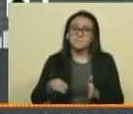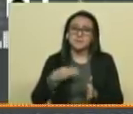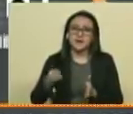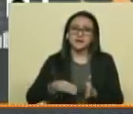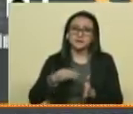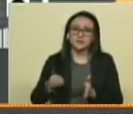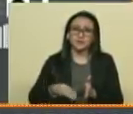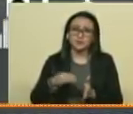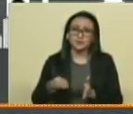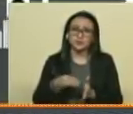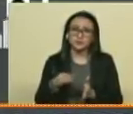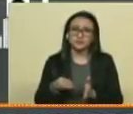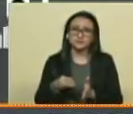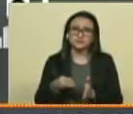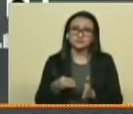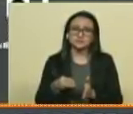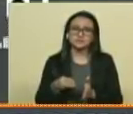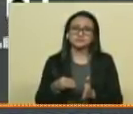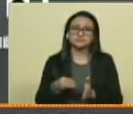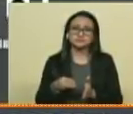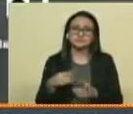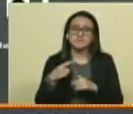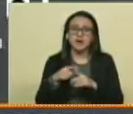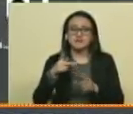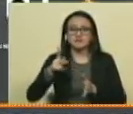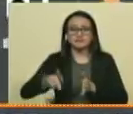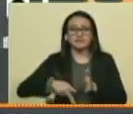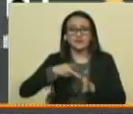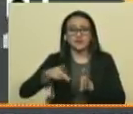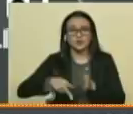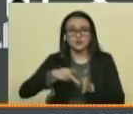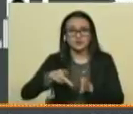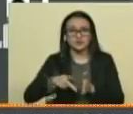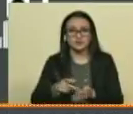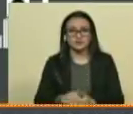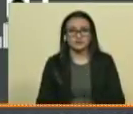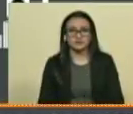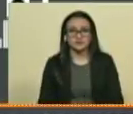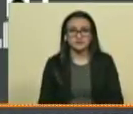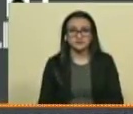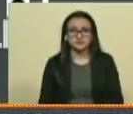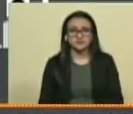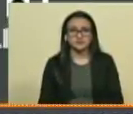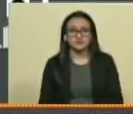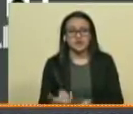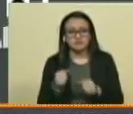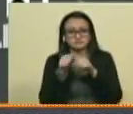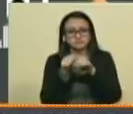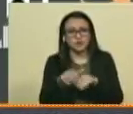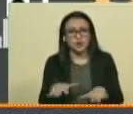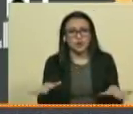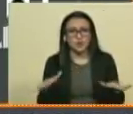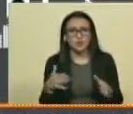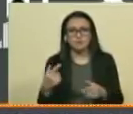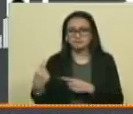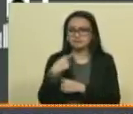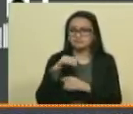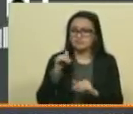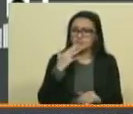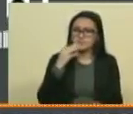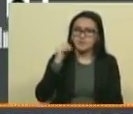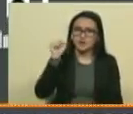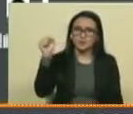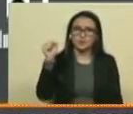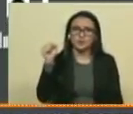y particularmente nuestro ferrocarril de los Valles del Tuy. Estamos desplegados, como nos lo ha ordenado nuestro comandante presidente,